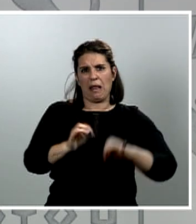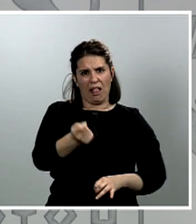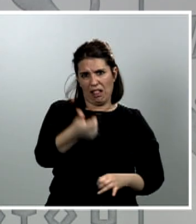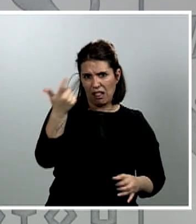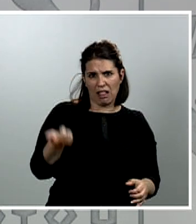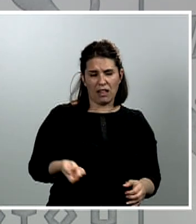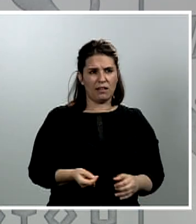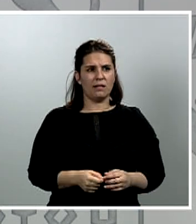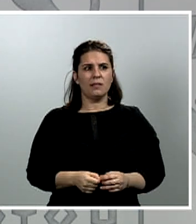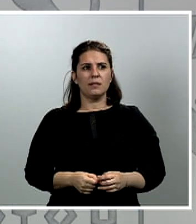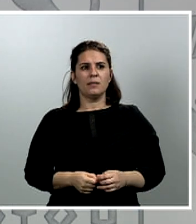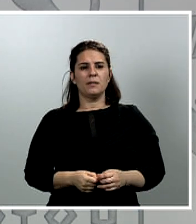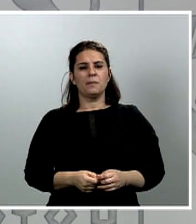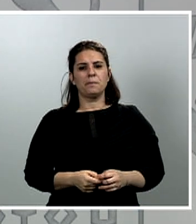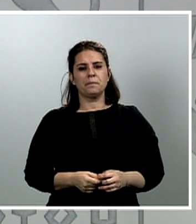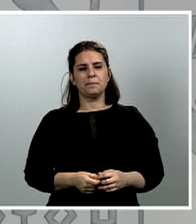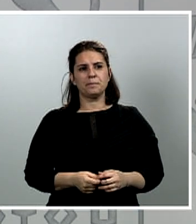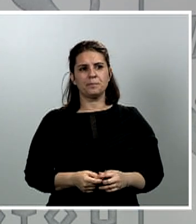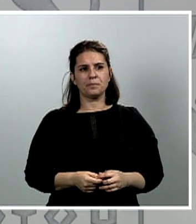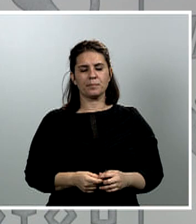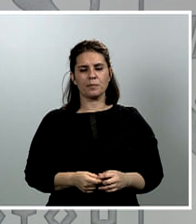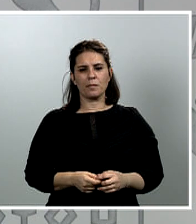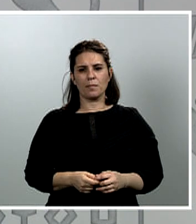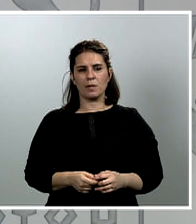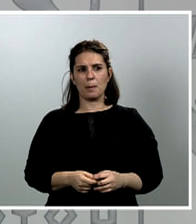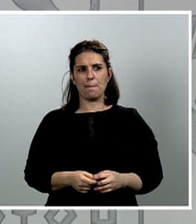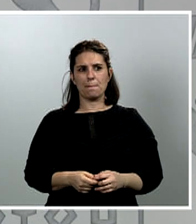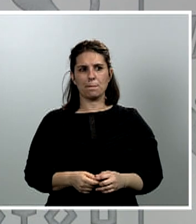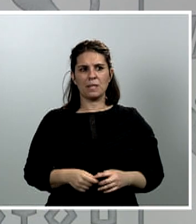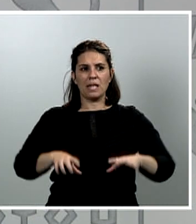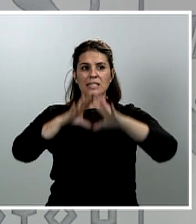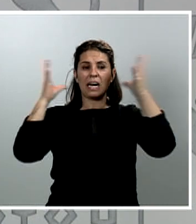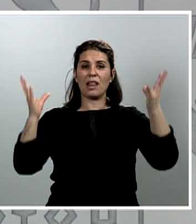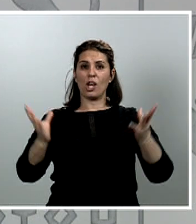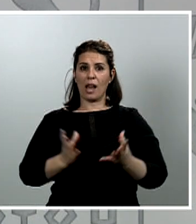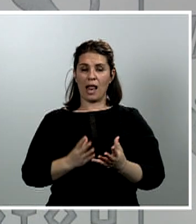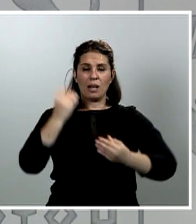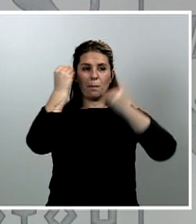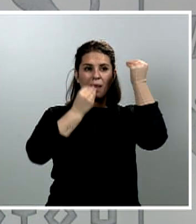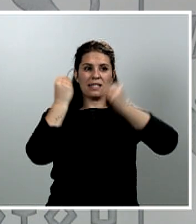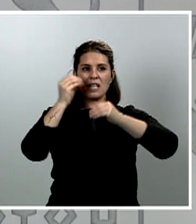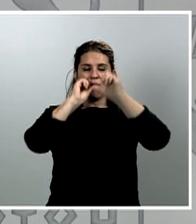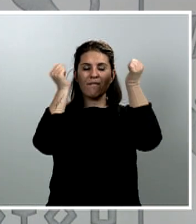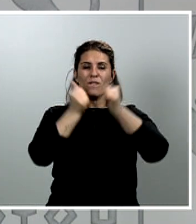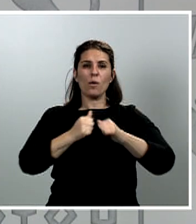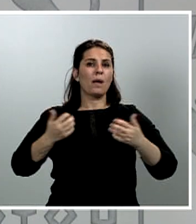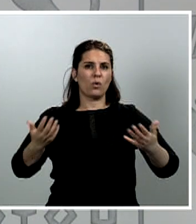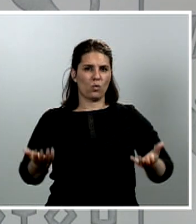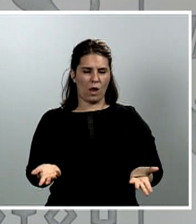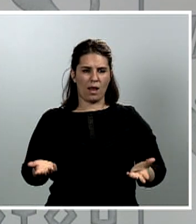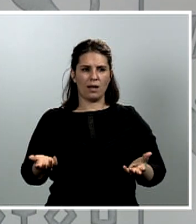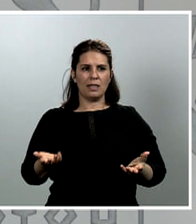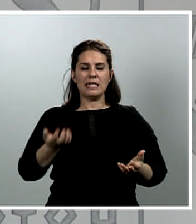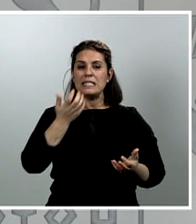se plantea y está la discusión, se está teniendo, pero yo creo que plantear estrategias de este tipo en la que toda